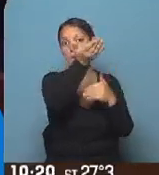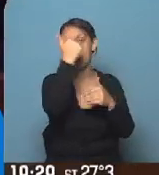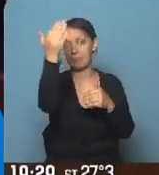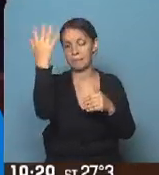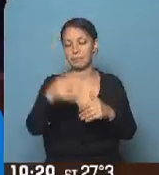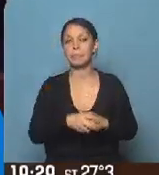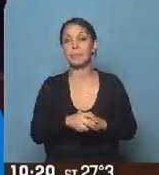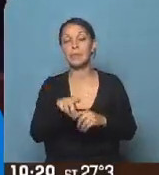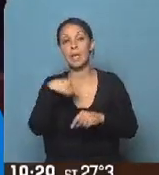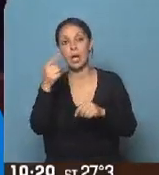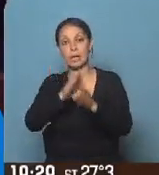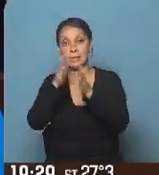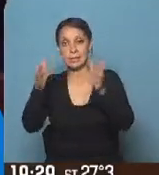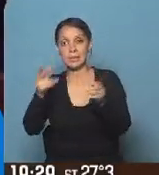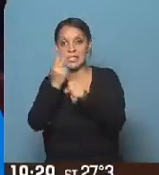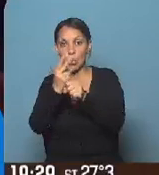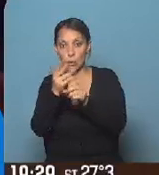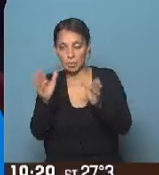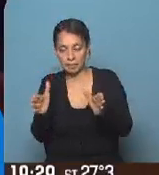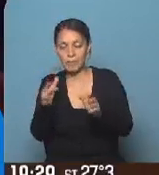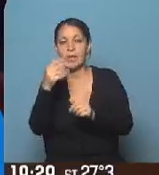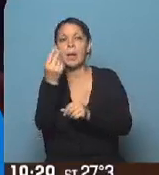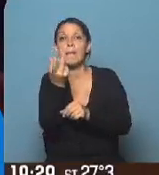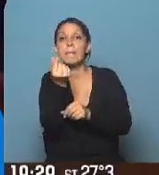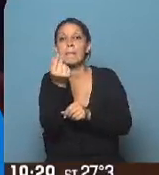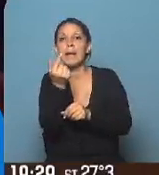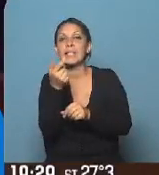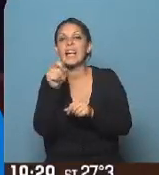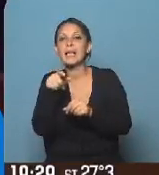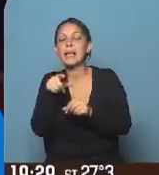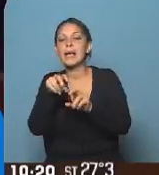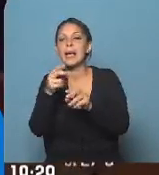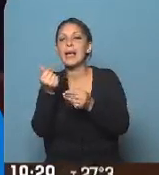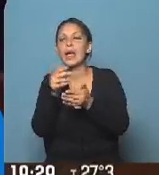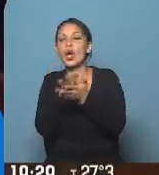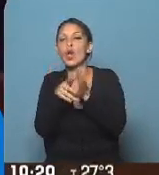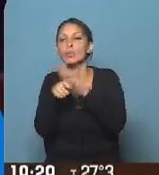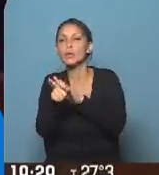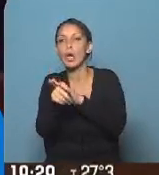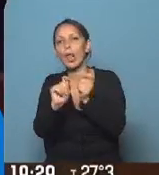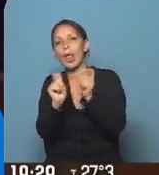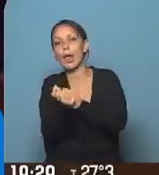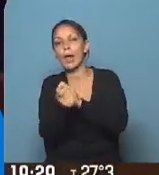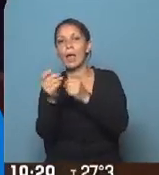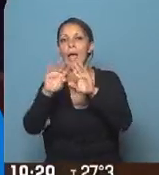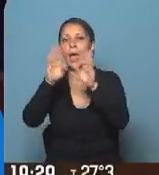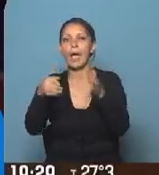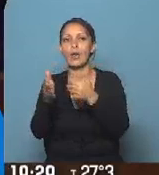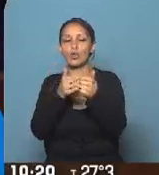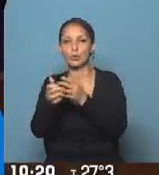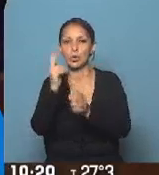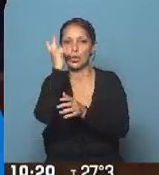enriquecidos. Hubo otro dinero que se invirtió de la corrupción, que se tradujo en hoteles, en tierras fiscales, en